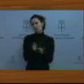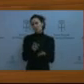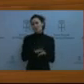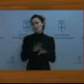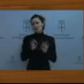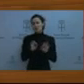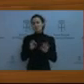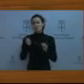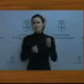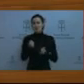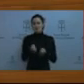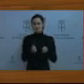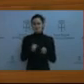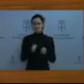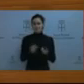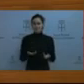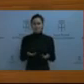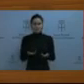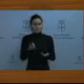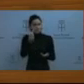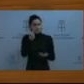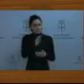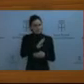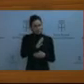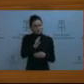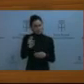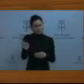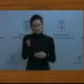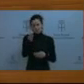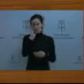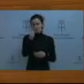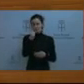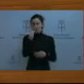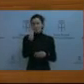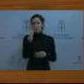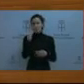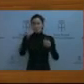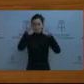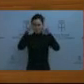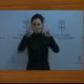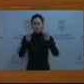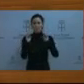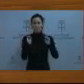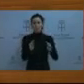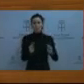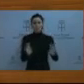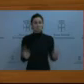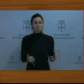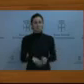puedan tener que ver en cuanto a la alimentación del ganado que tienen.